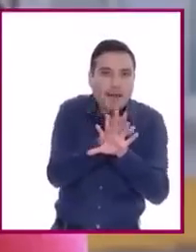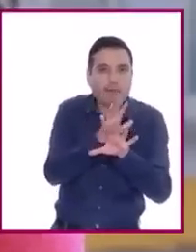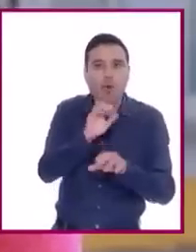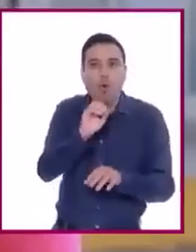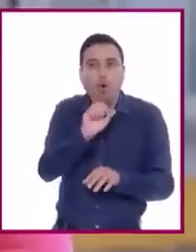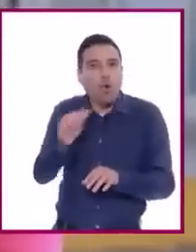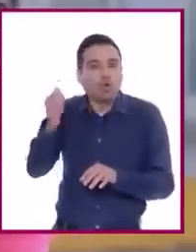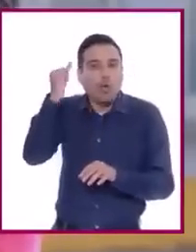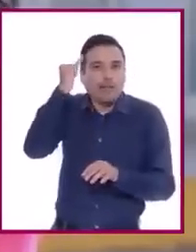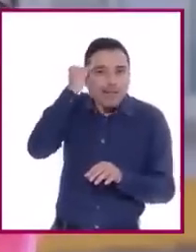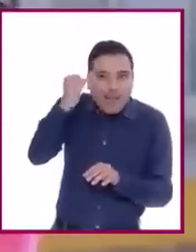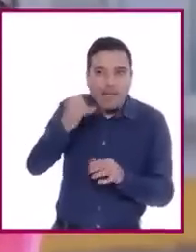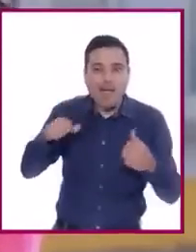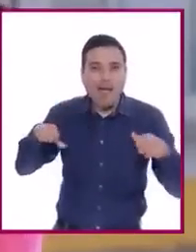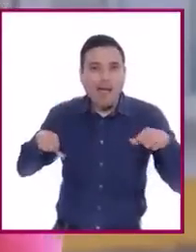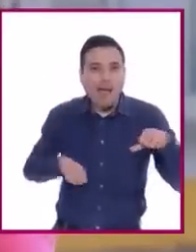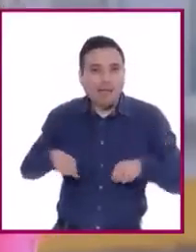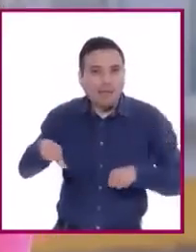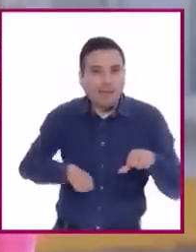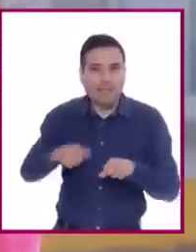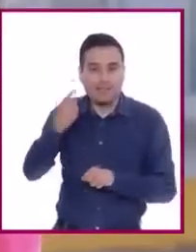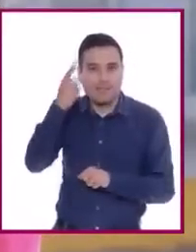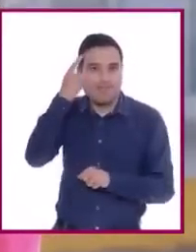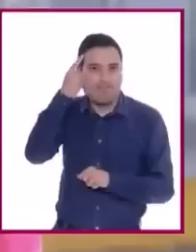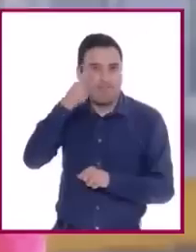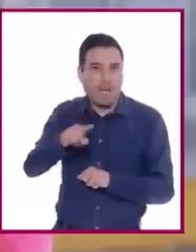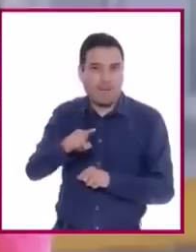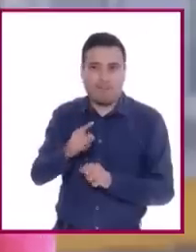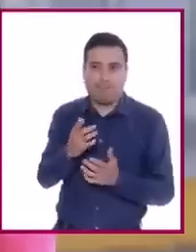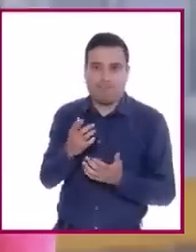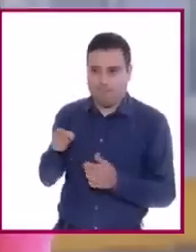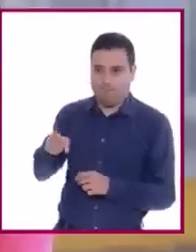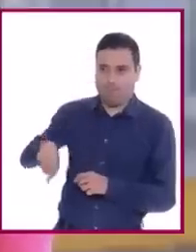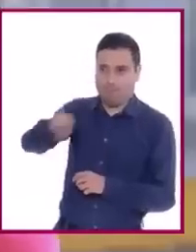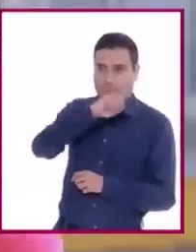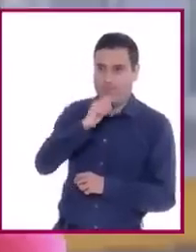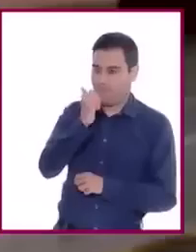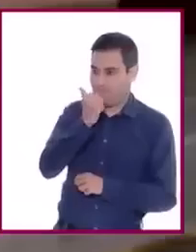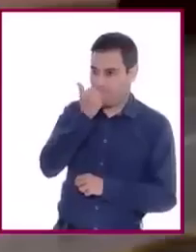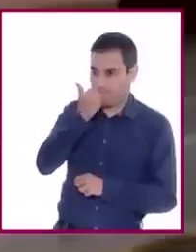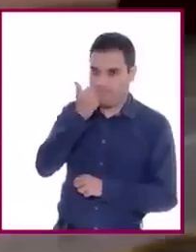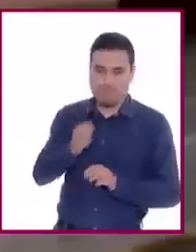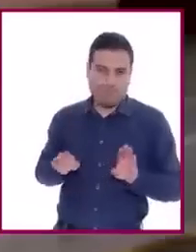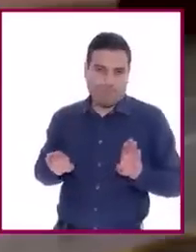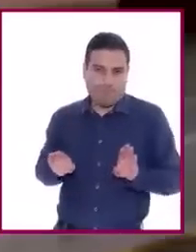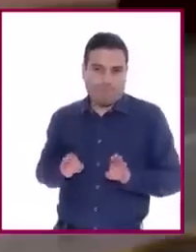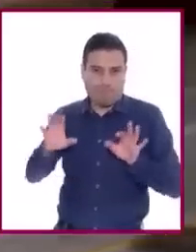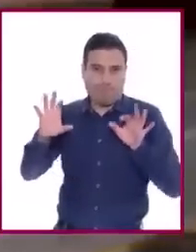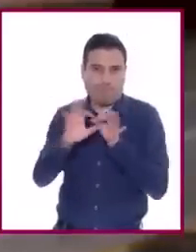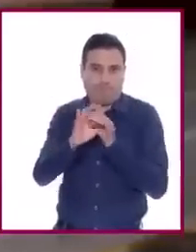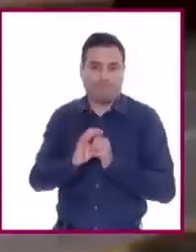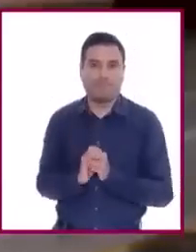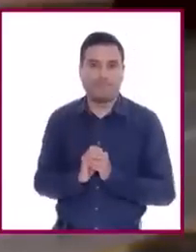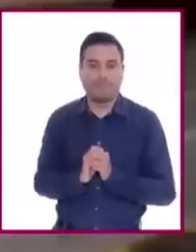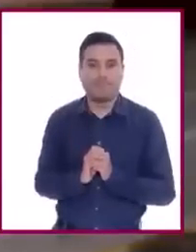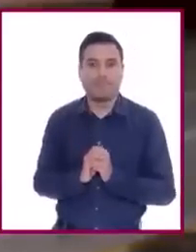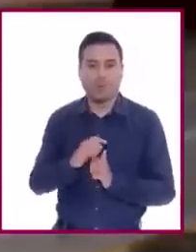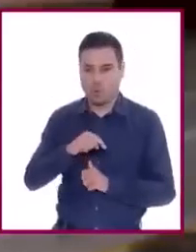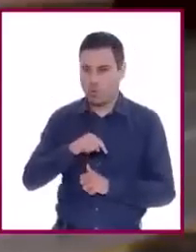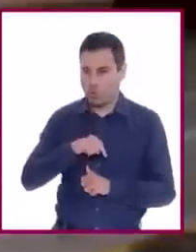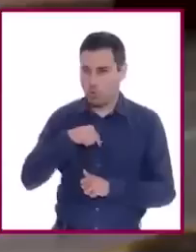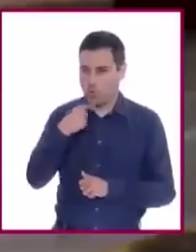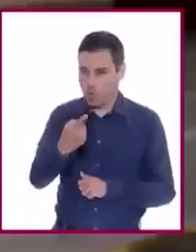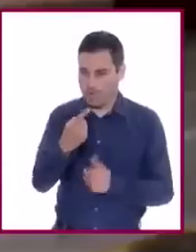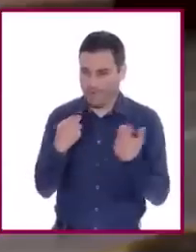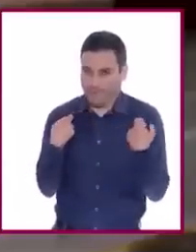que se ajusten a lo que está sucediendo Y a lo que necesitan nuestros estudiantes yo la recomendación es que daría para los maestros